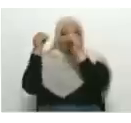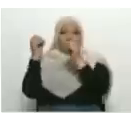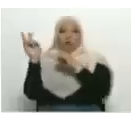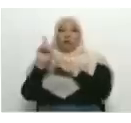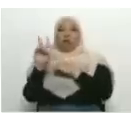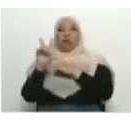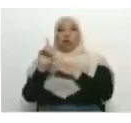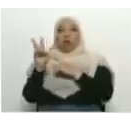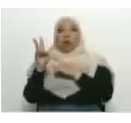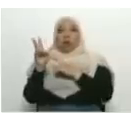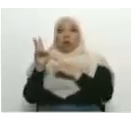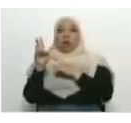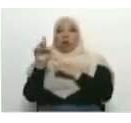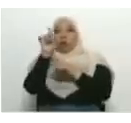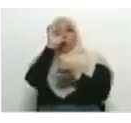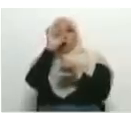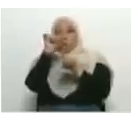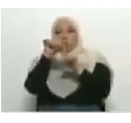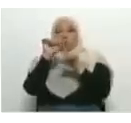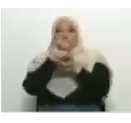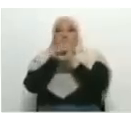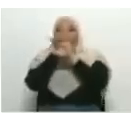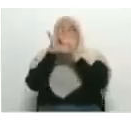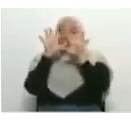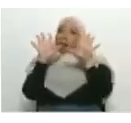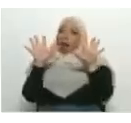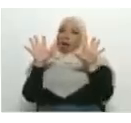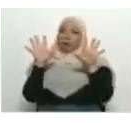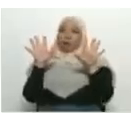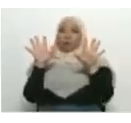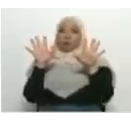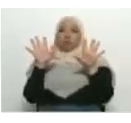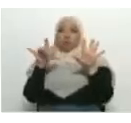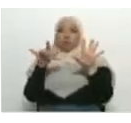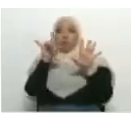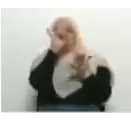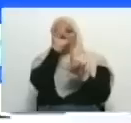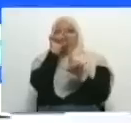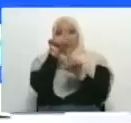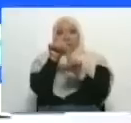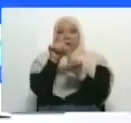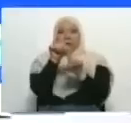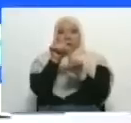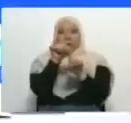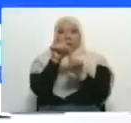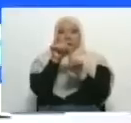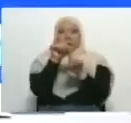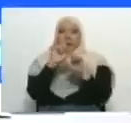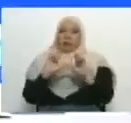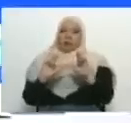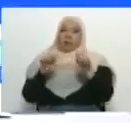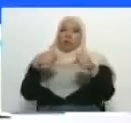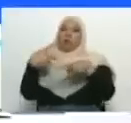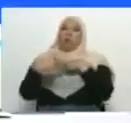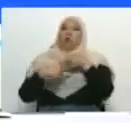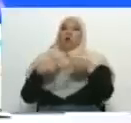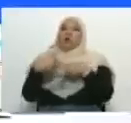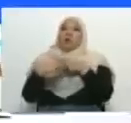Venezuela, con un objetivo muy claro, que era ya iniciar